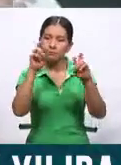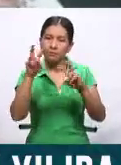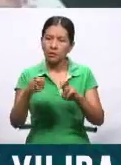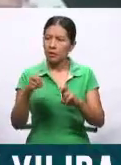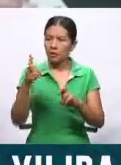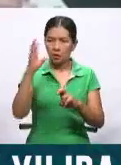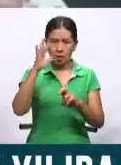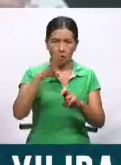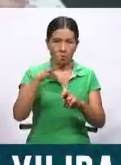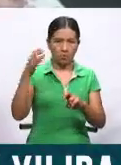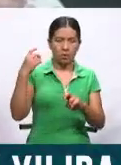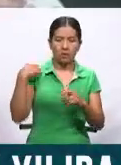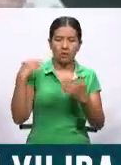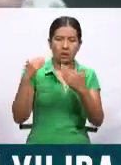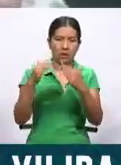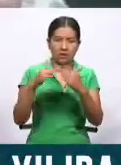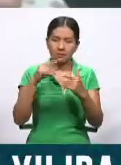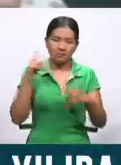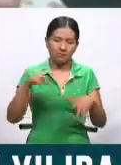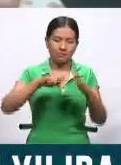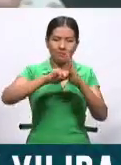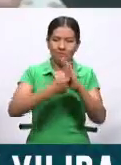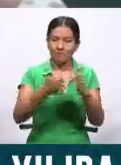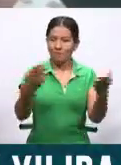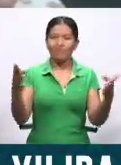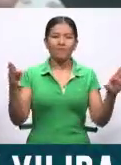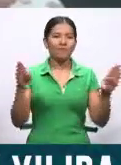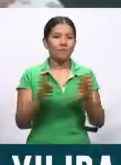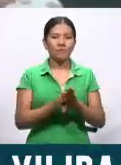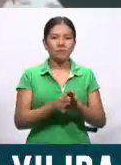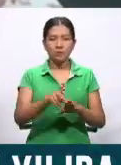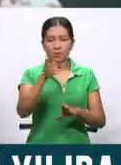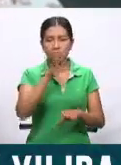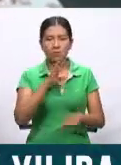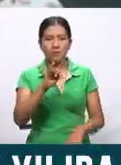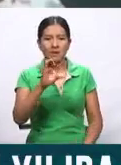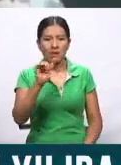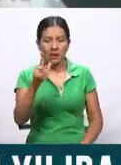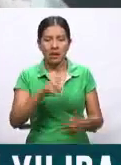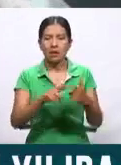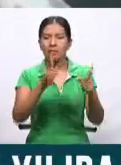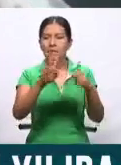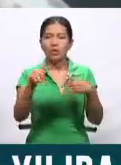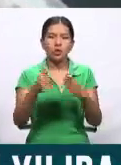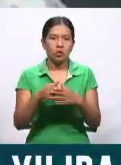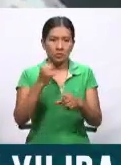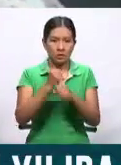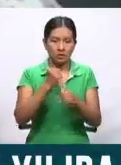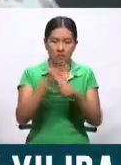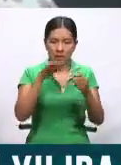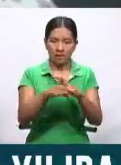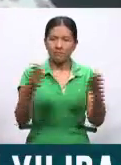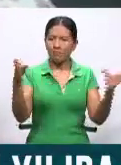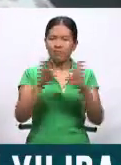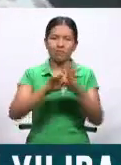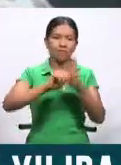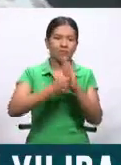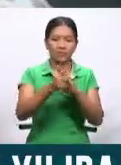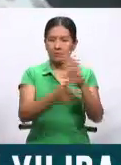en este domicilio, los secuestran, secuestran al fiscal, secuestran al personal, no dejan